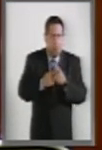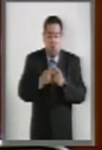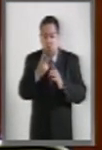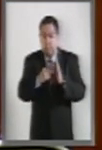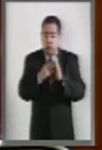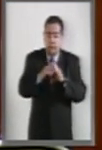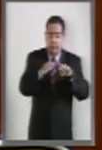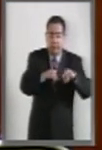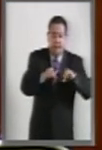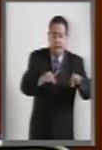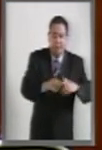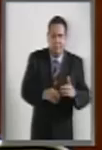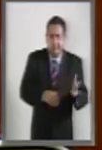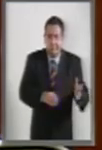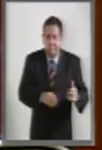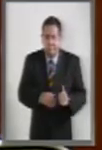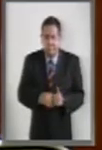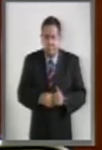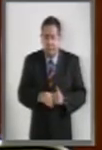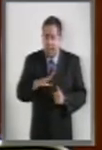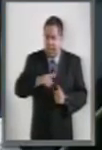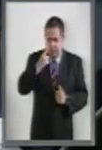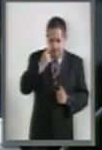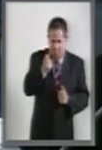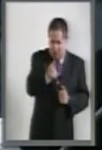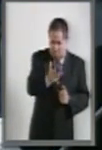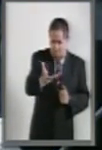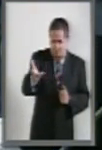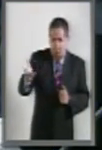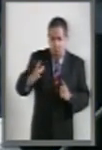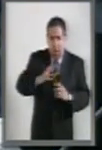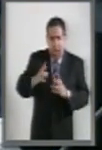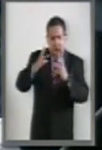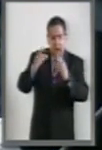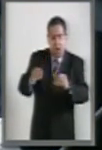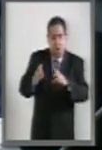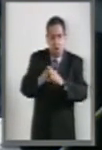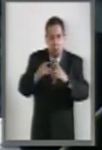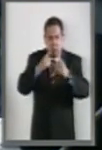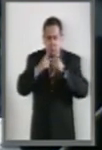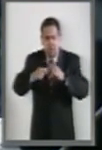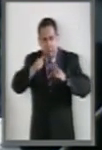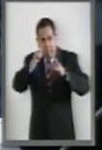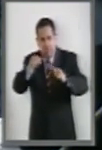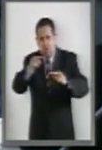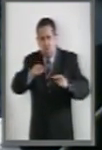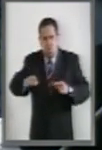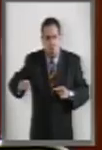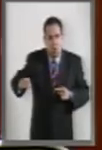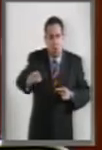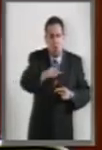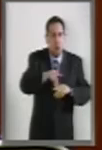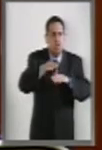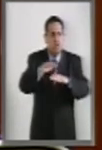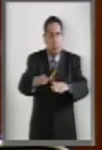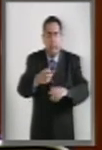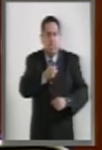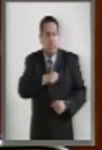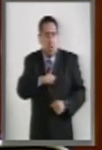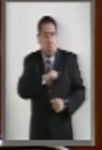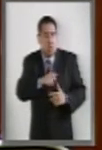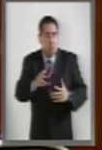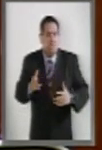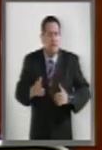de trabajadores cuando hay una deficiencia en la cobertura de atención en materia de salud